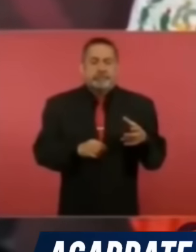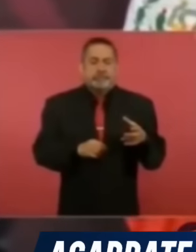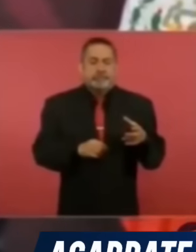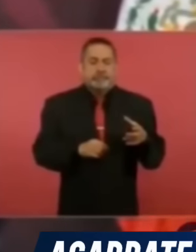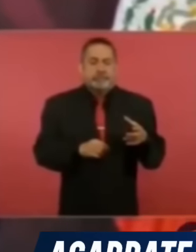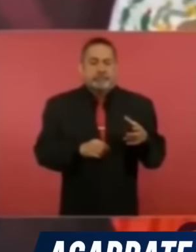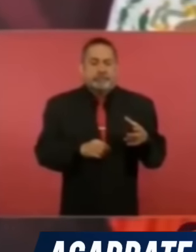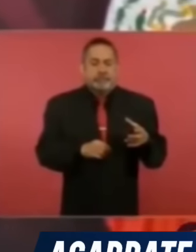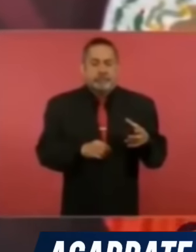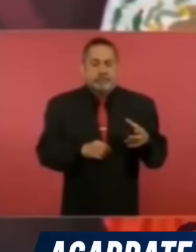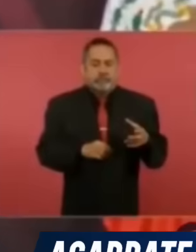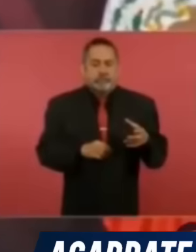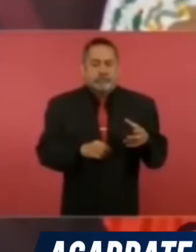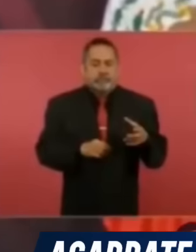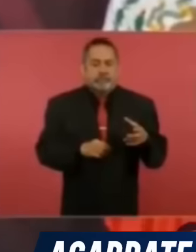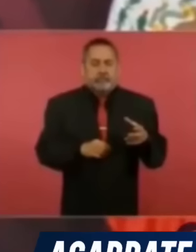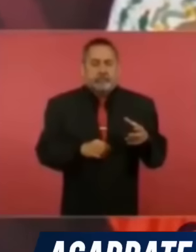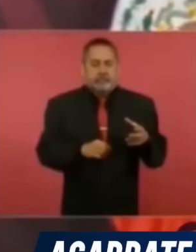este